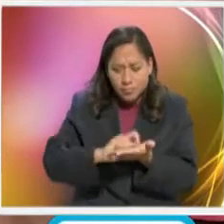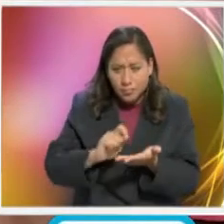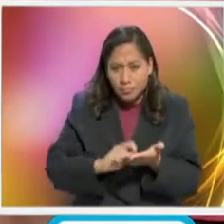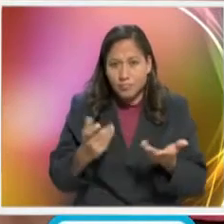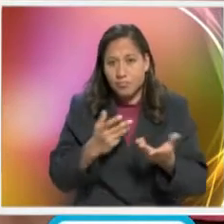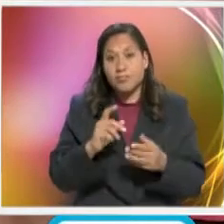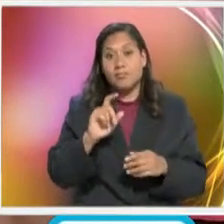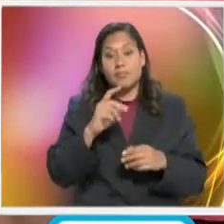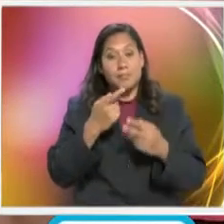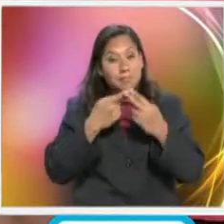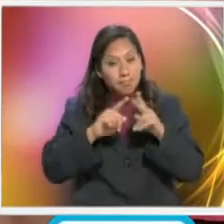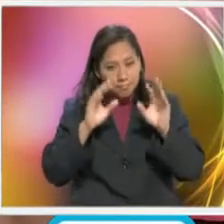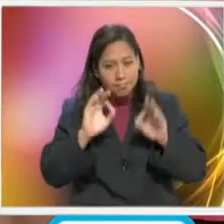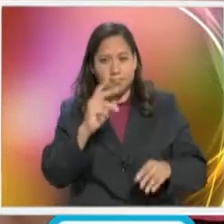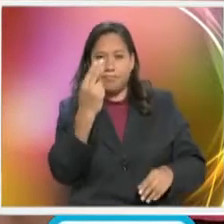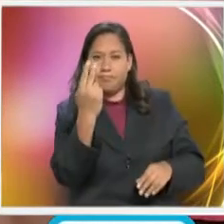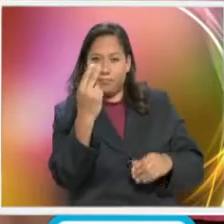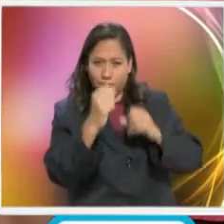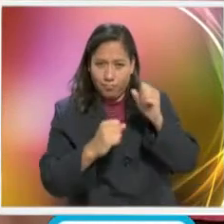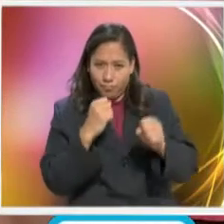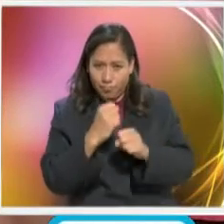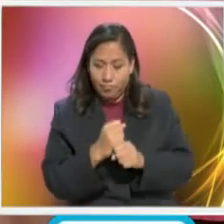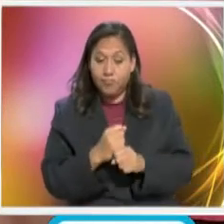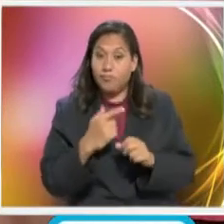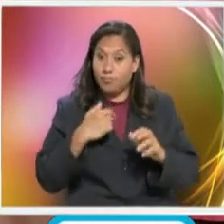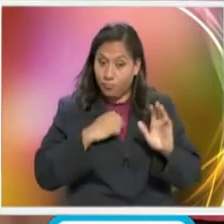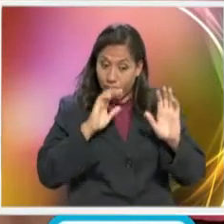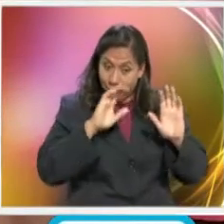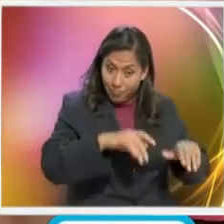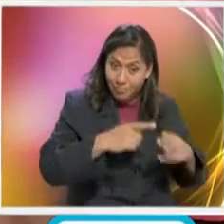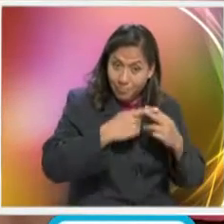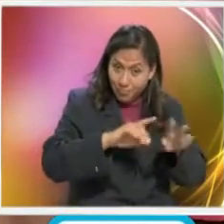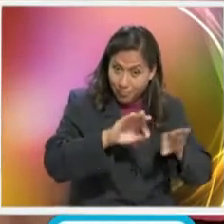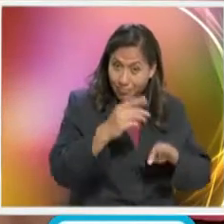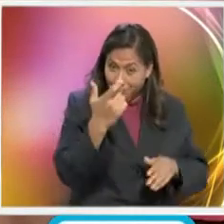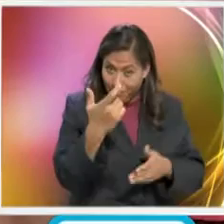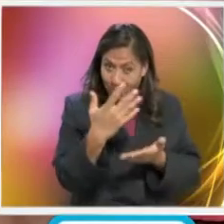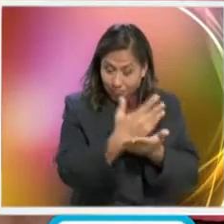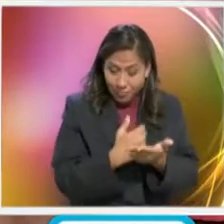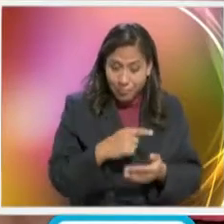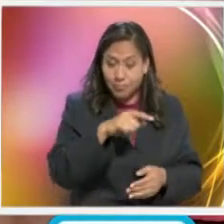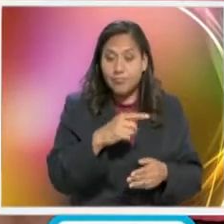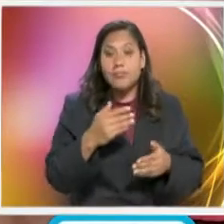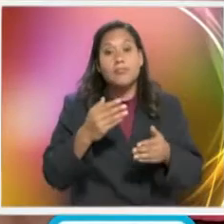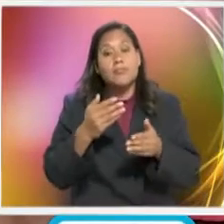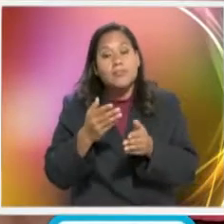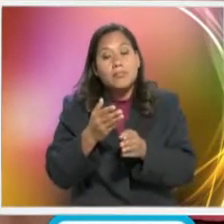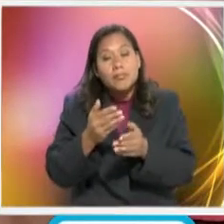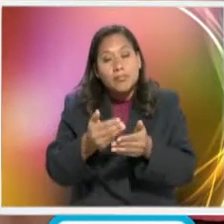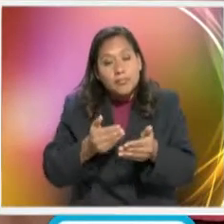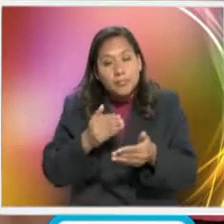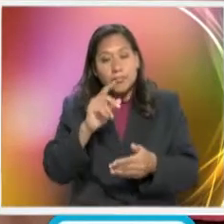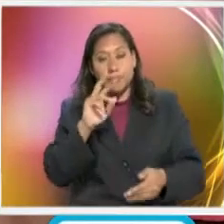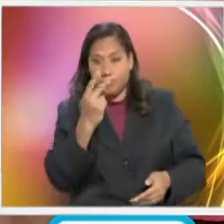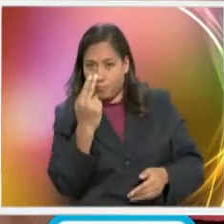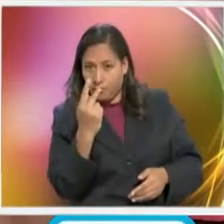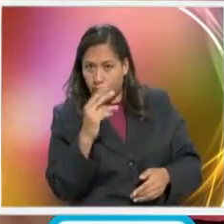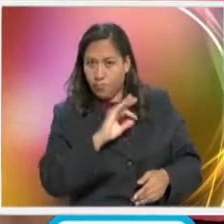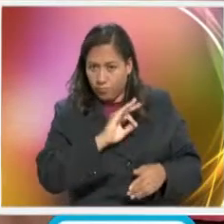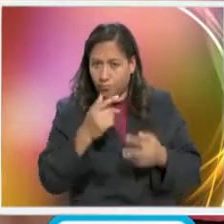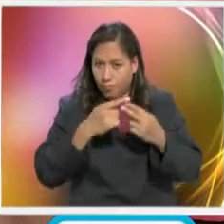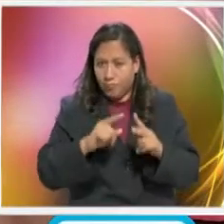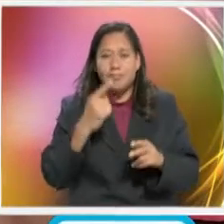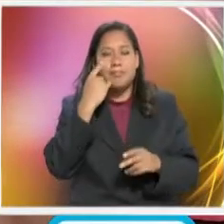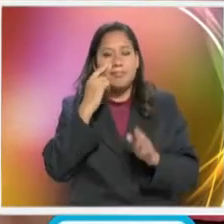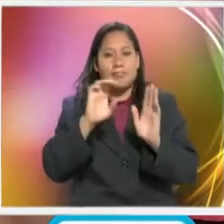yo creo que desde los 25. Desde Bien. que tú empiezas a trabajar, y si desde antes de los 25, si puedes empezarlo. Muy bien. Ahorita vas a ver un ejemplo,